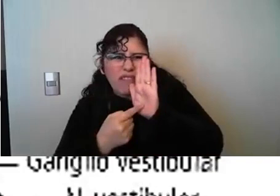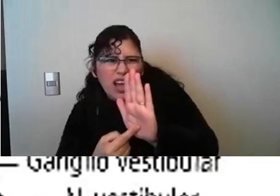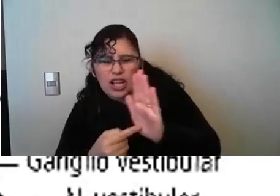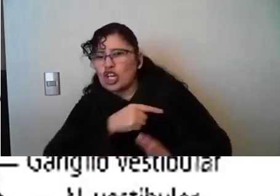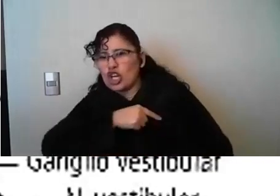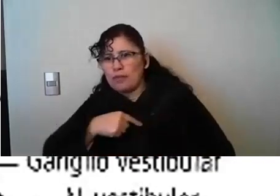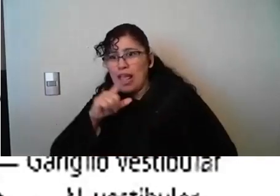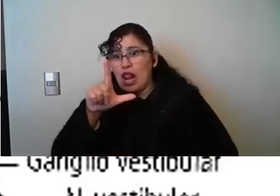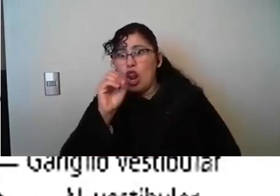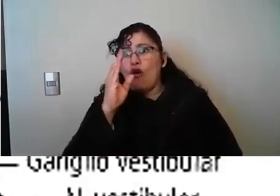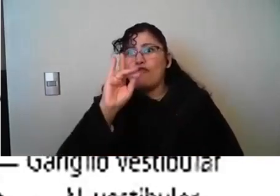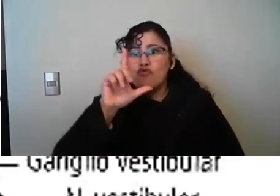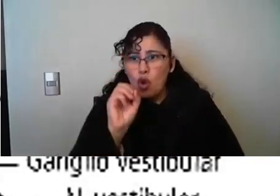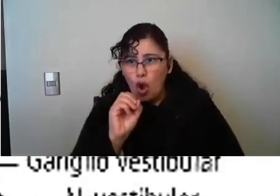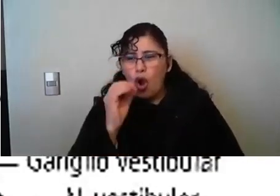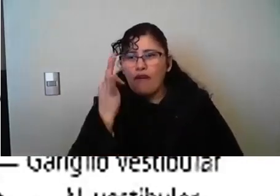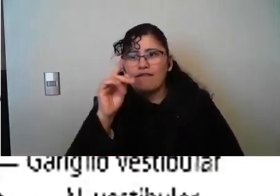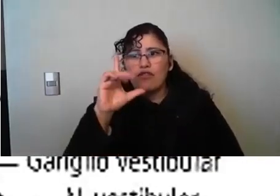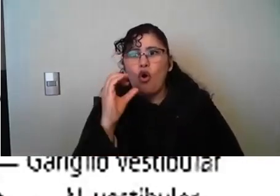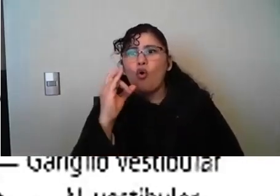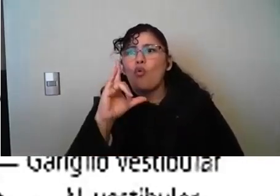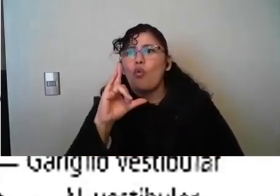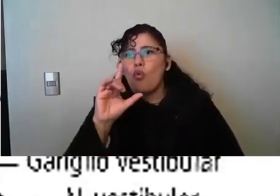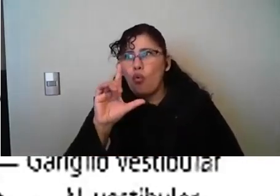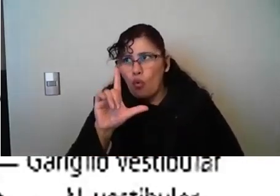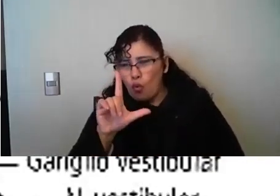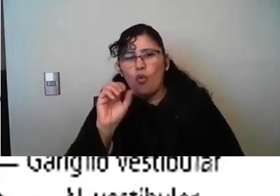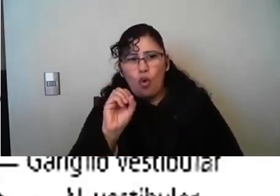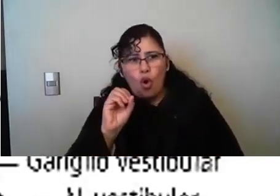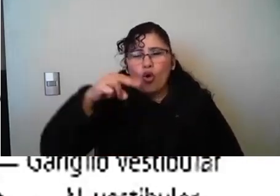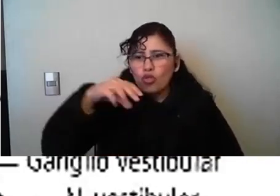que está en toda esta extensión. Este es el lóbulo flóculo nodular,